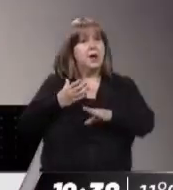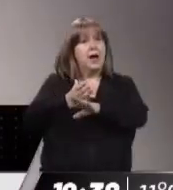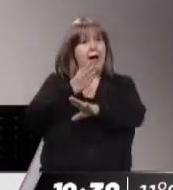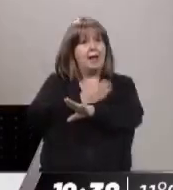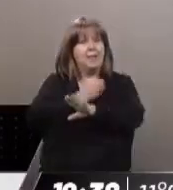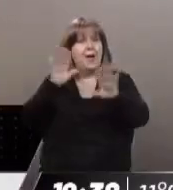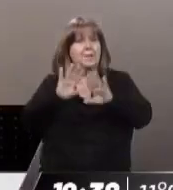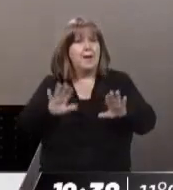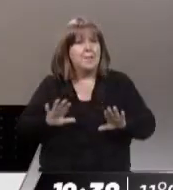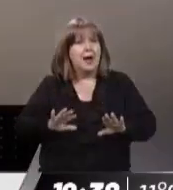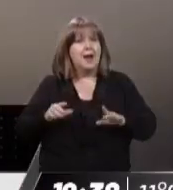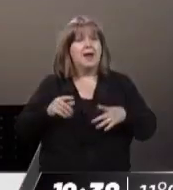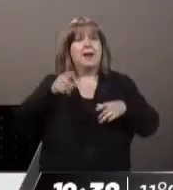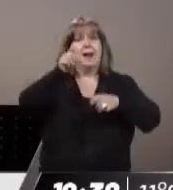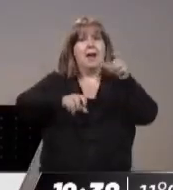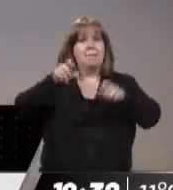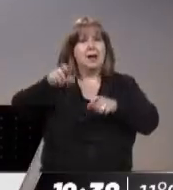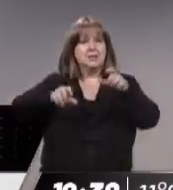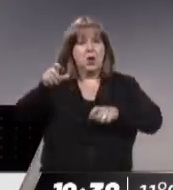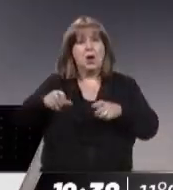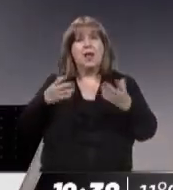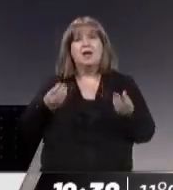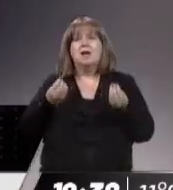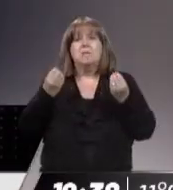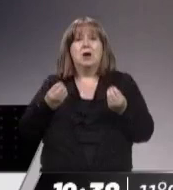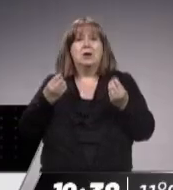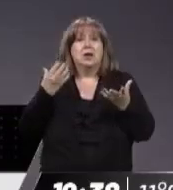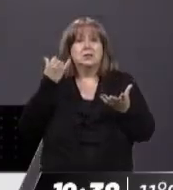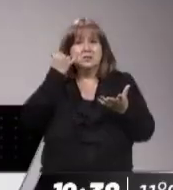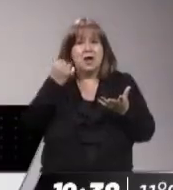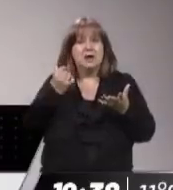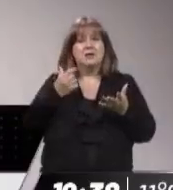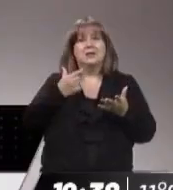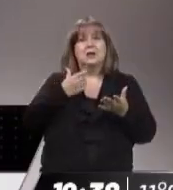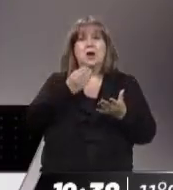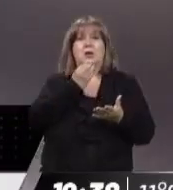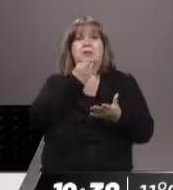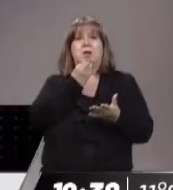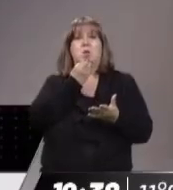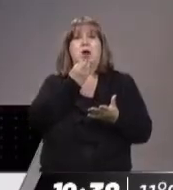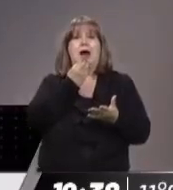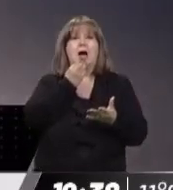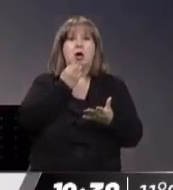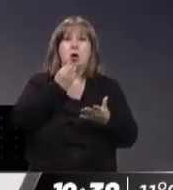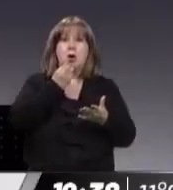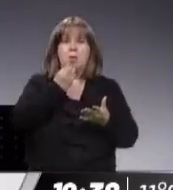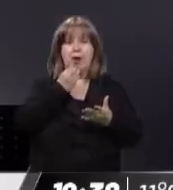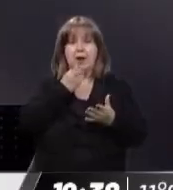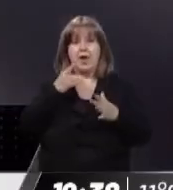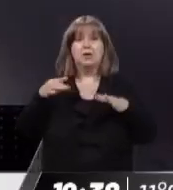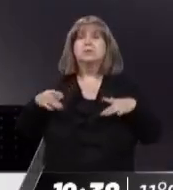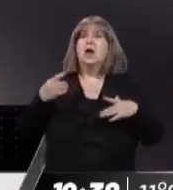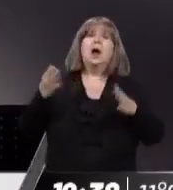obviamente y preparar a los ciudadanos por este tipo de casos cuando empezó a sentirse el terremoto